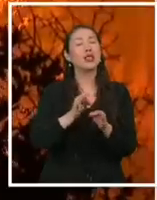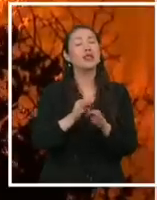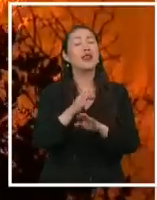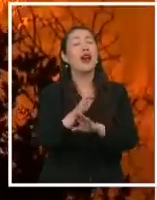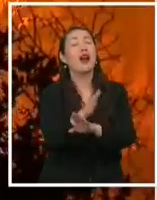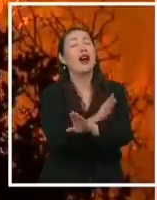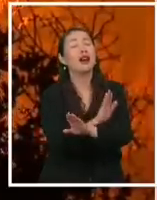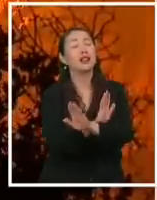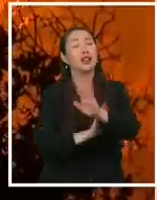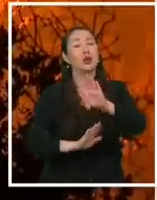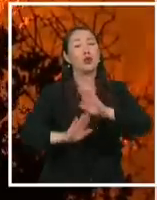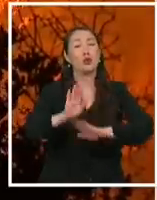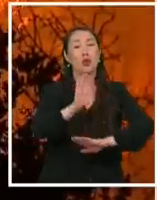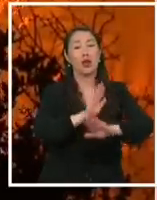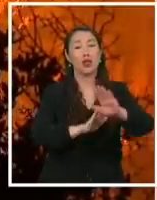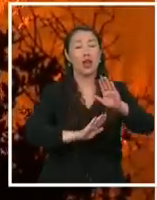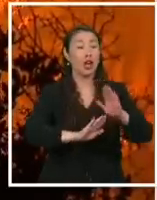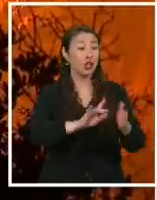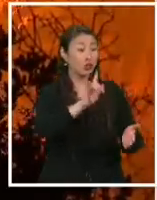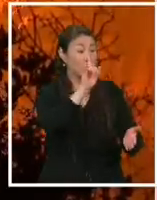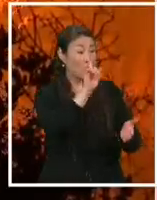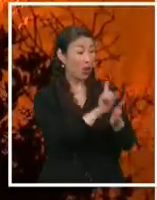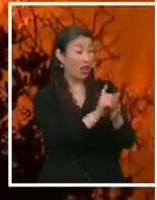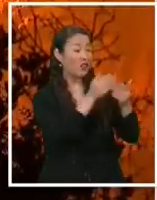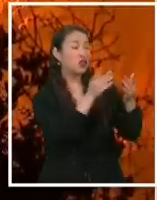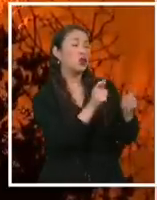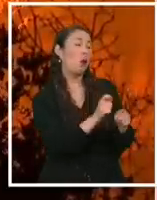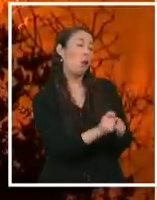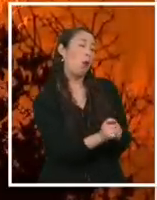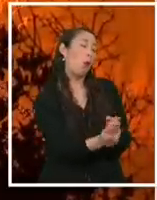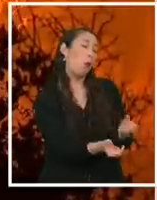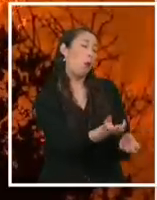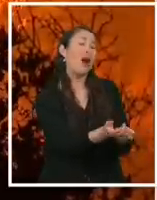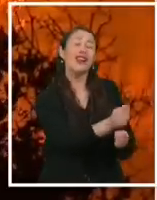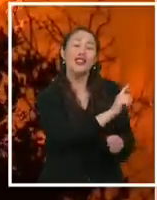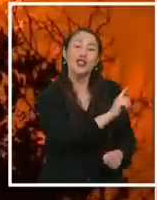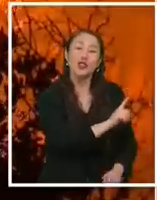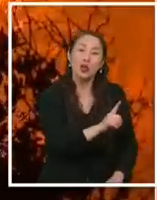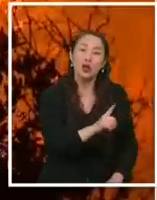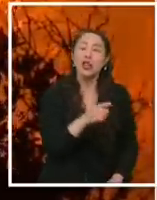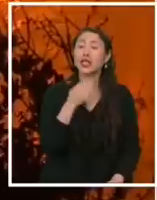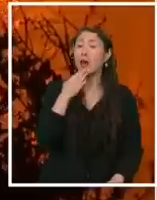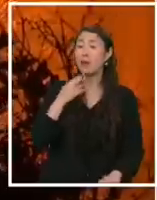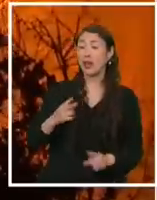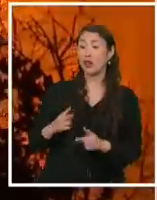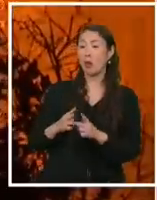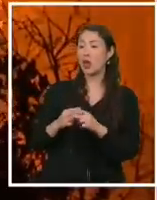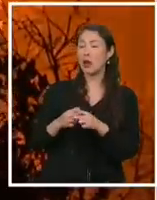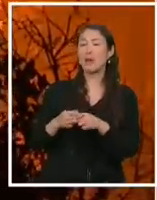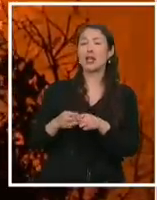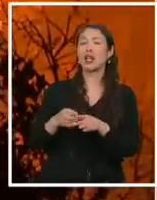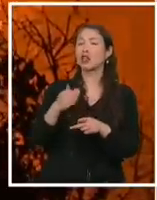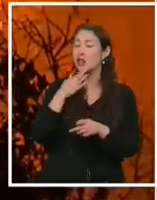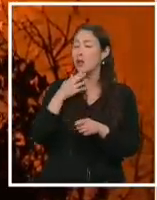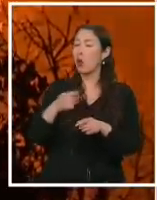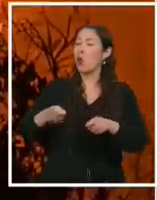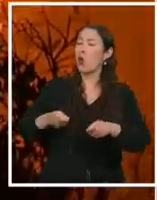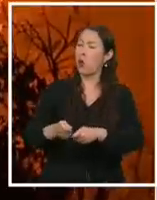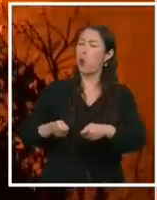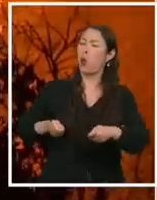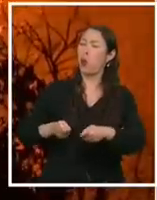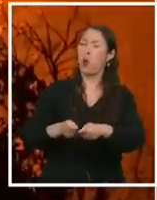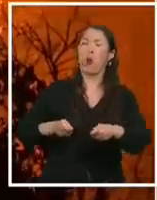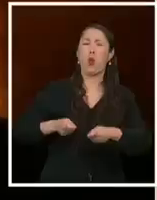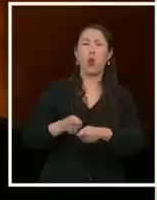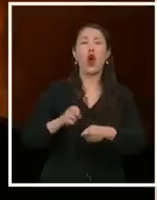prevención: no haga fuego en lugares abiertos, no trabaje con herramientas, por favor, que produzcan chispas, soldadoras, galleteras, todo ese